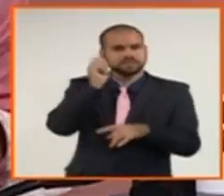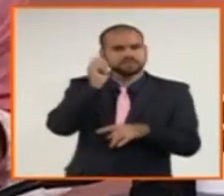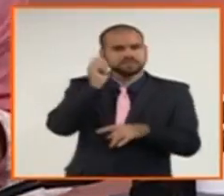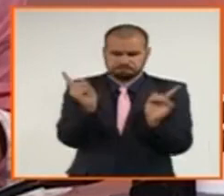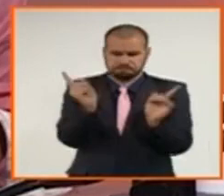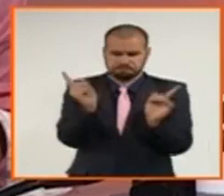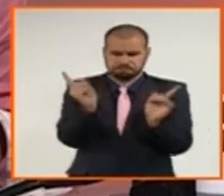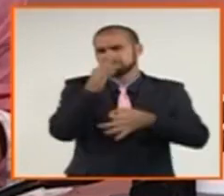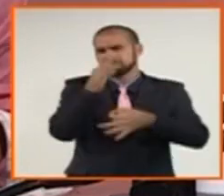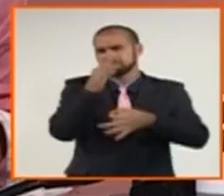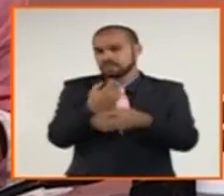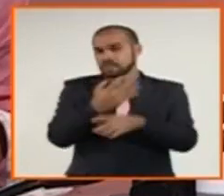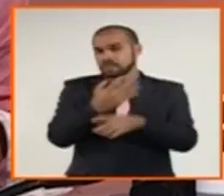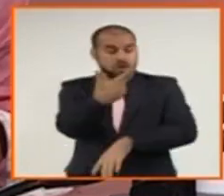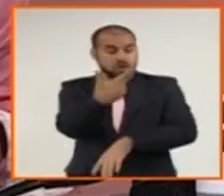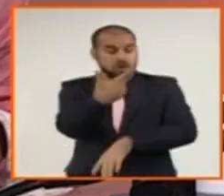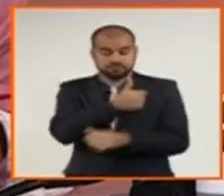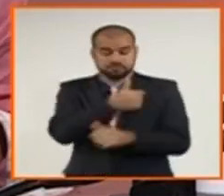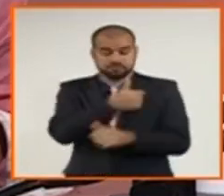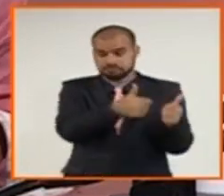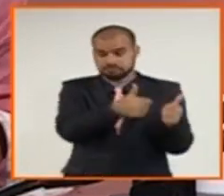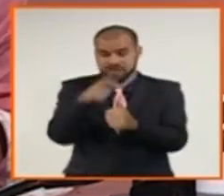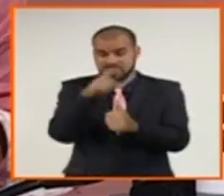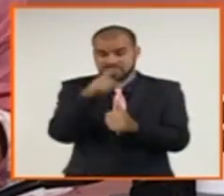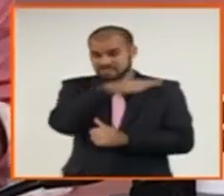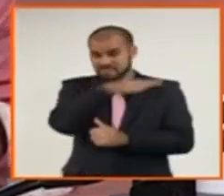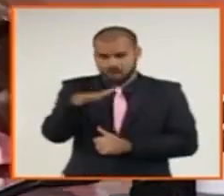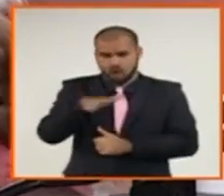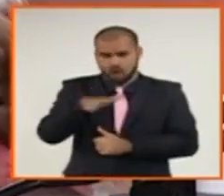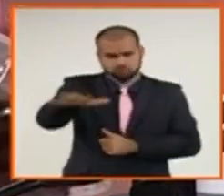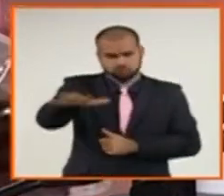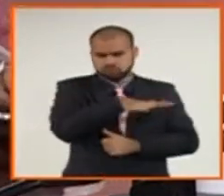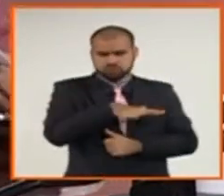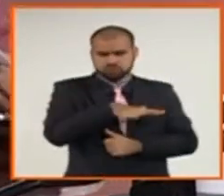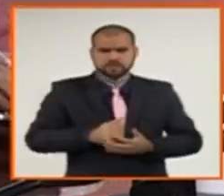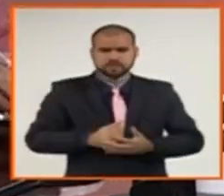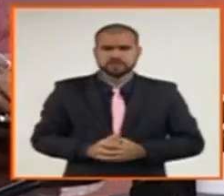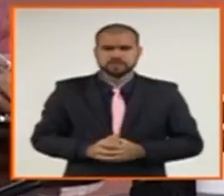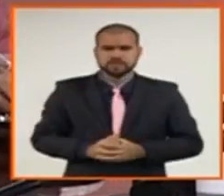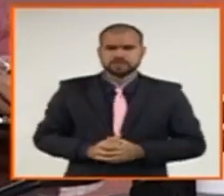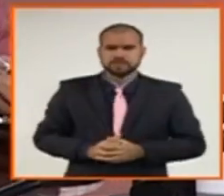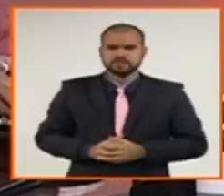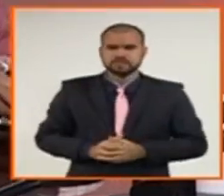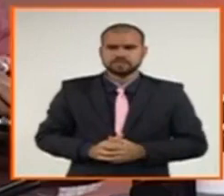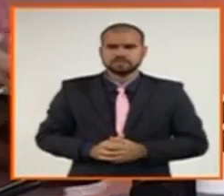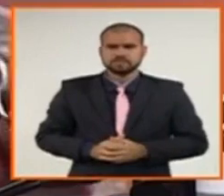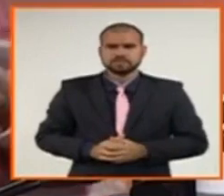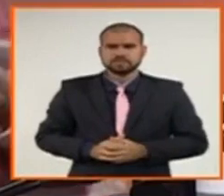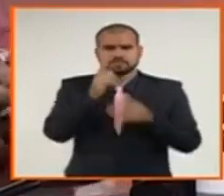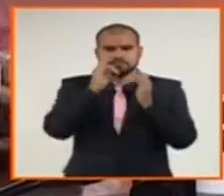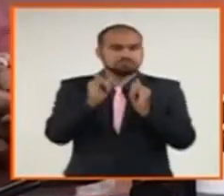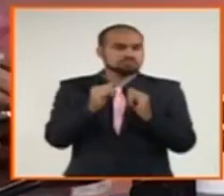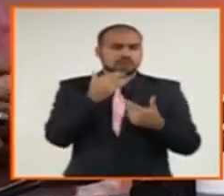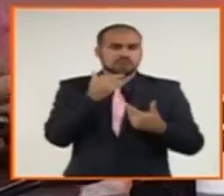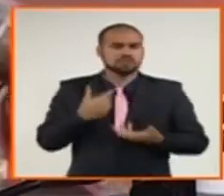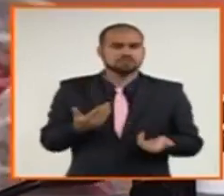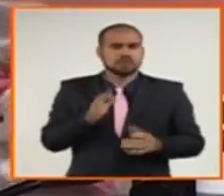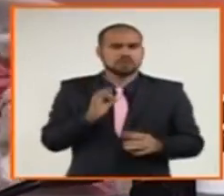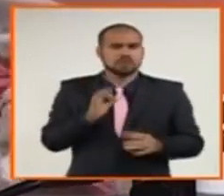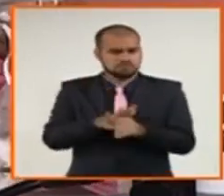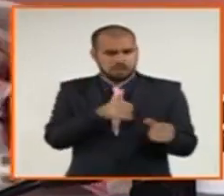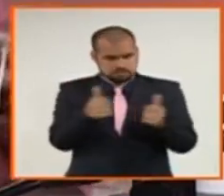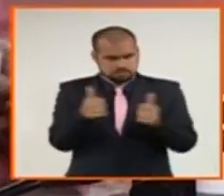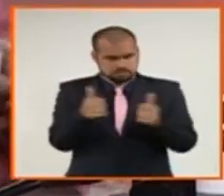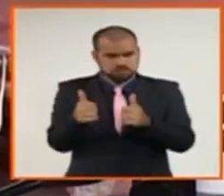Post vacuna, los niños y las niñas. Las noticias empezaron a ser buenas, hoy